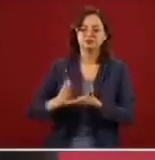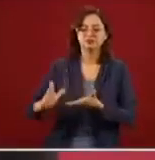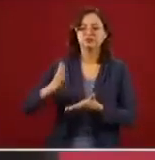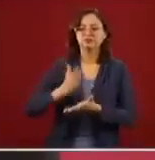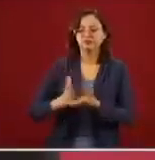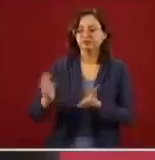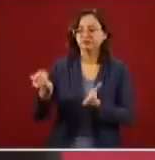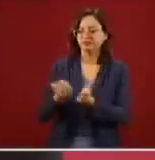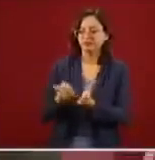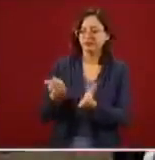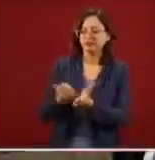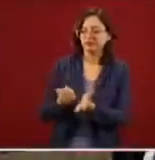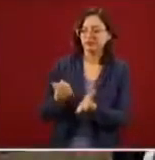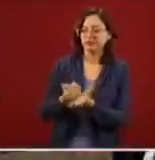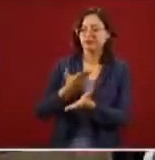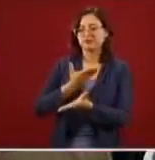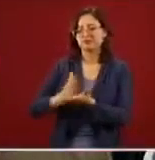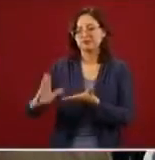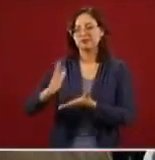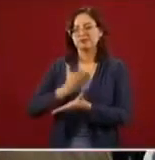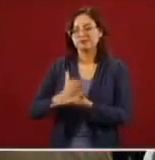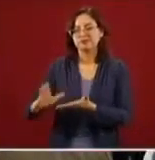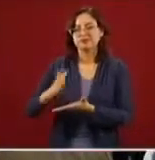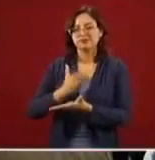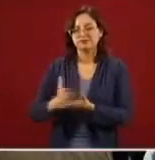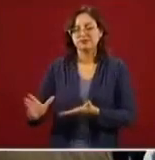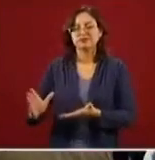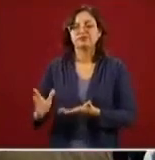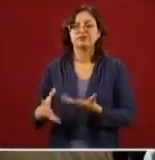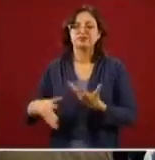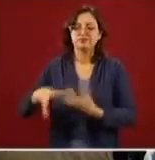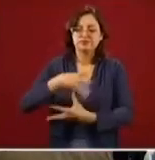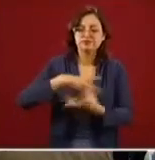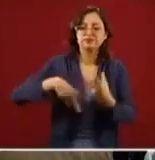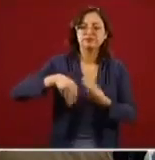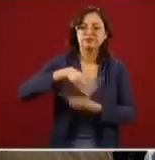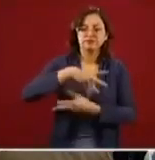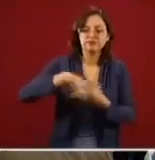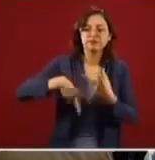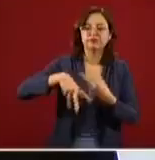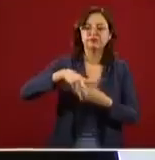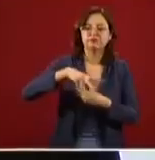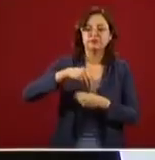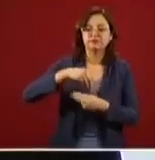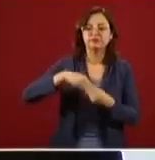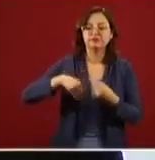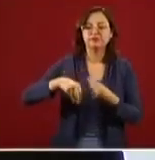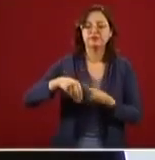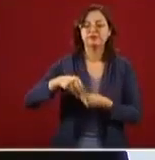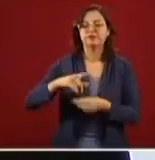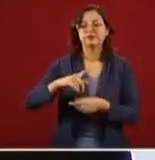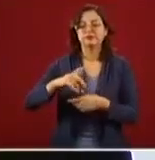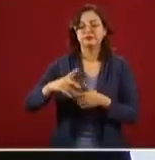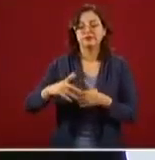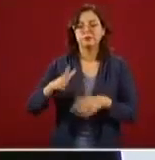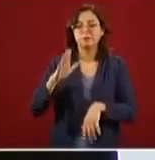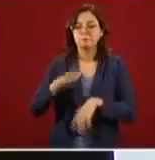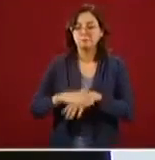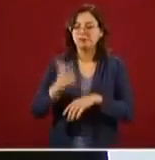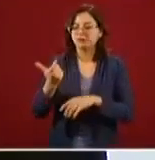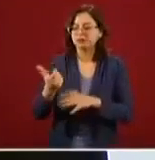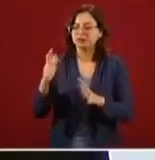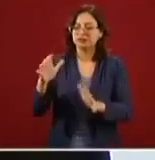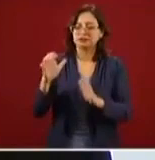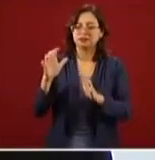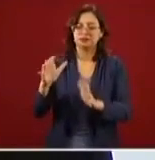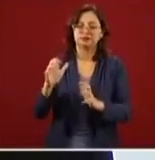los intereses, una parte, y otra parte se vaya capitalizando, y que ese fideicomiso tenga más recursos, y